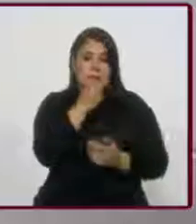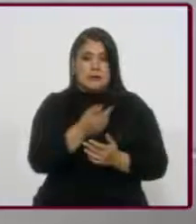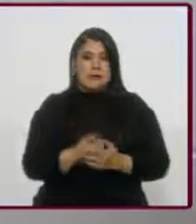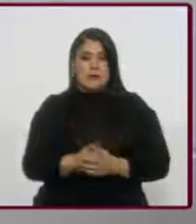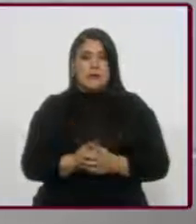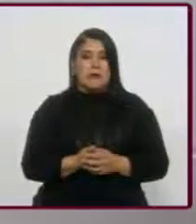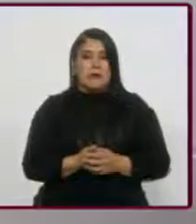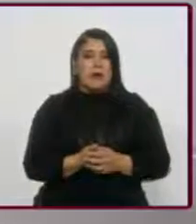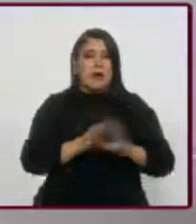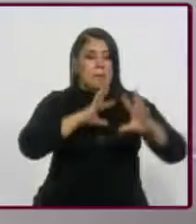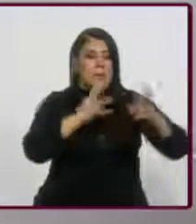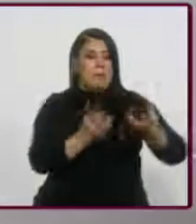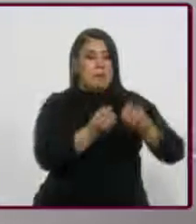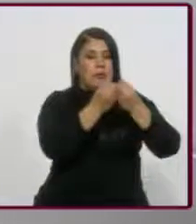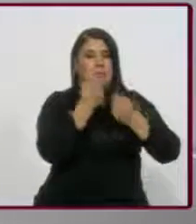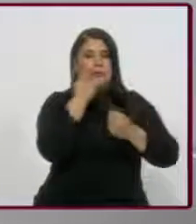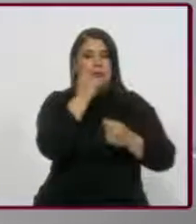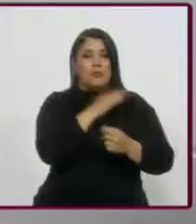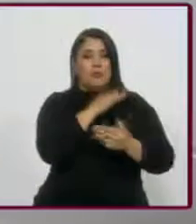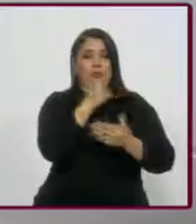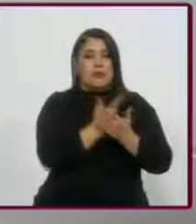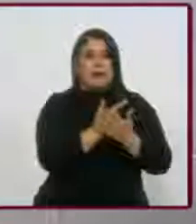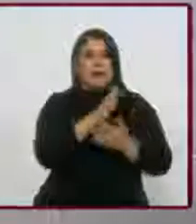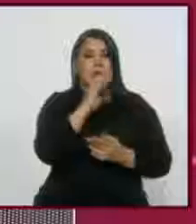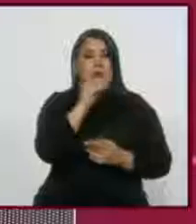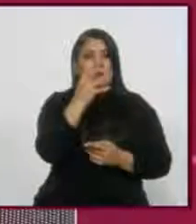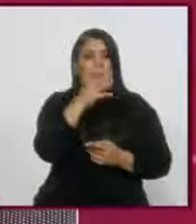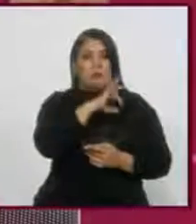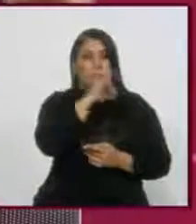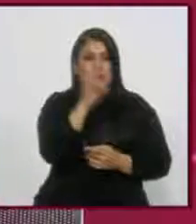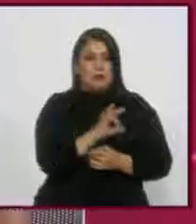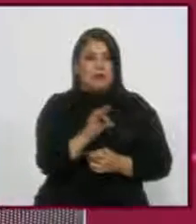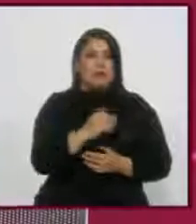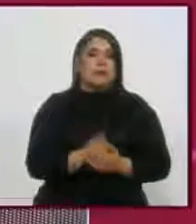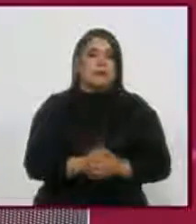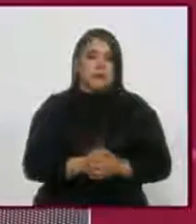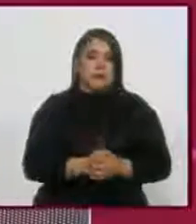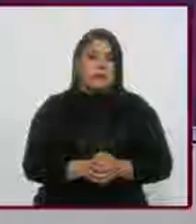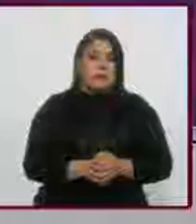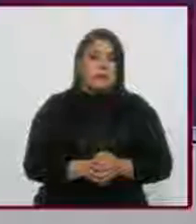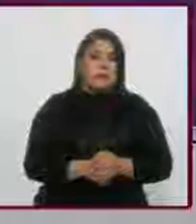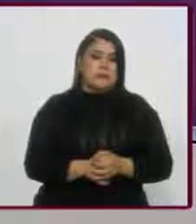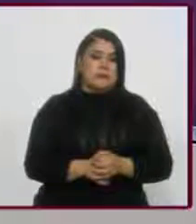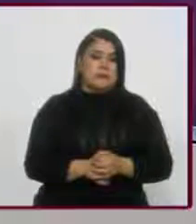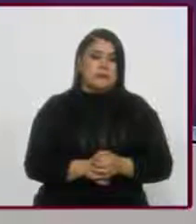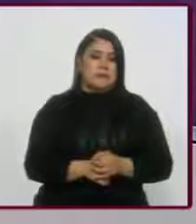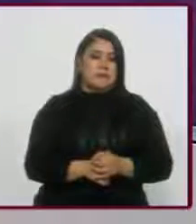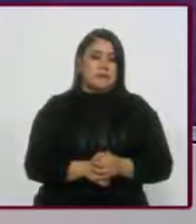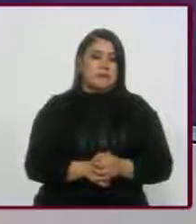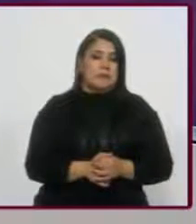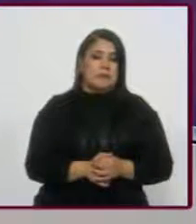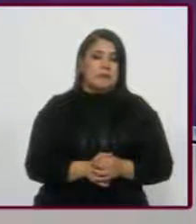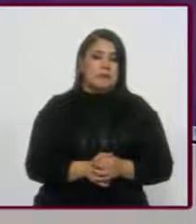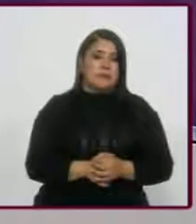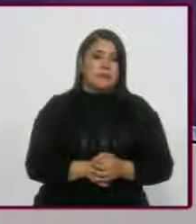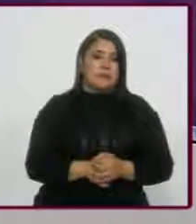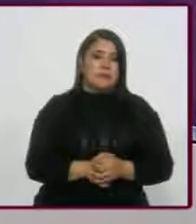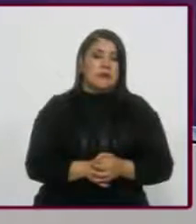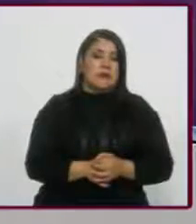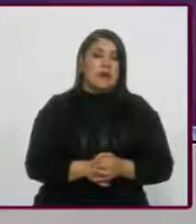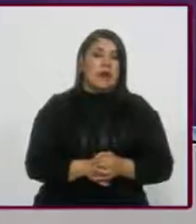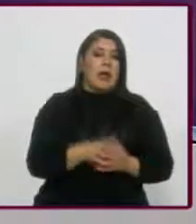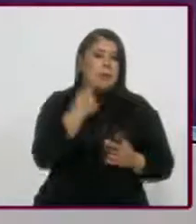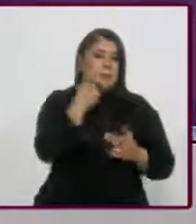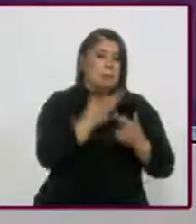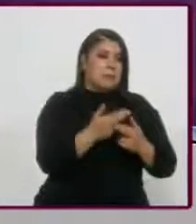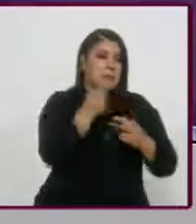los podremos sumar y sumarían 94%. 94%, ¿no? En realidad sigue siendo muy amplio este